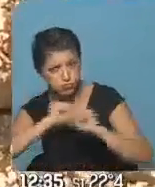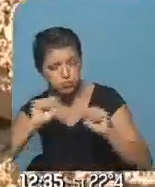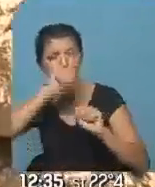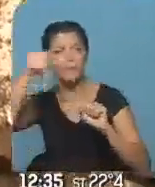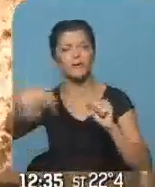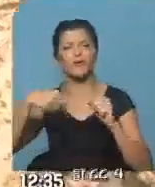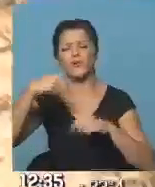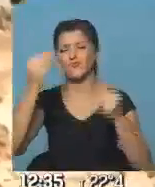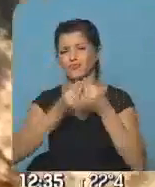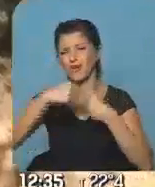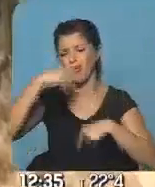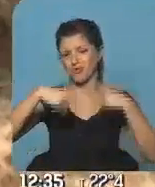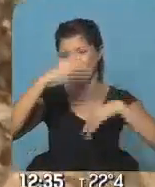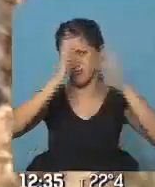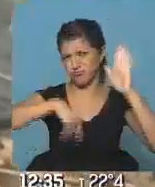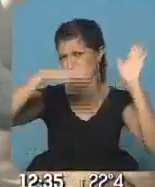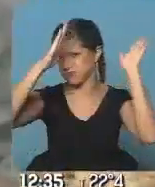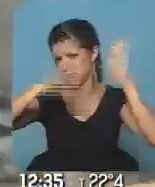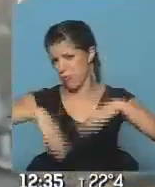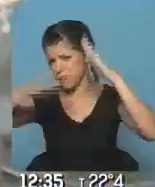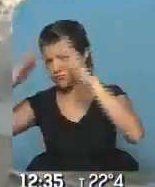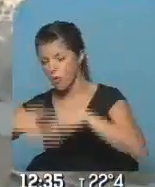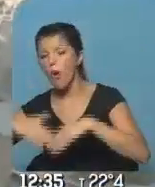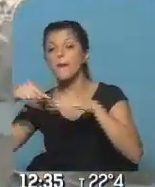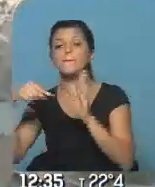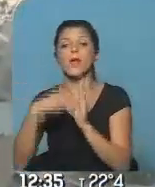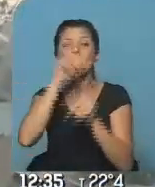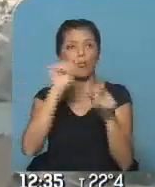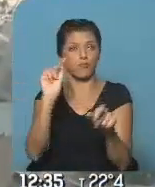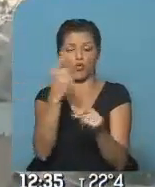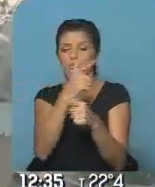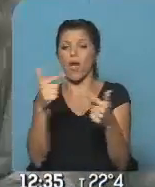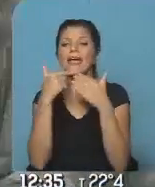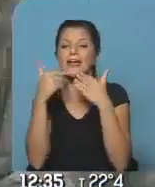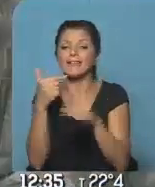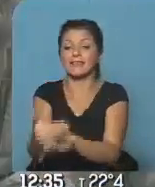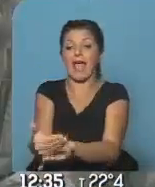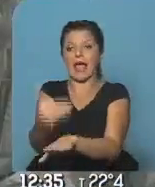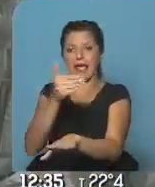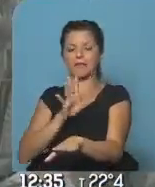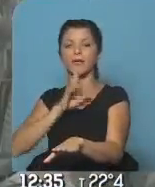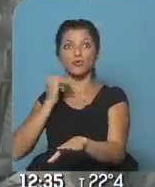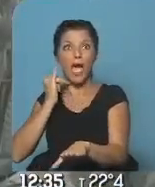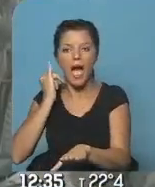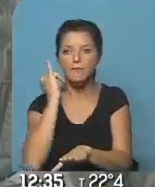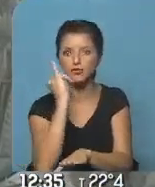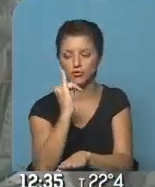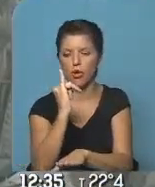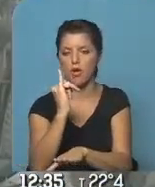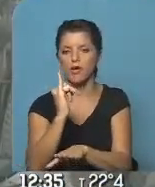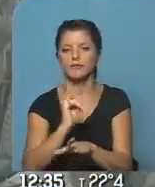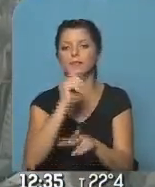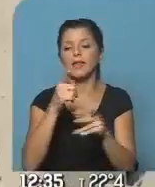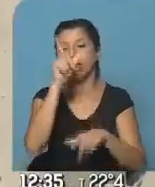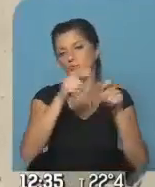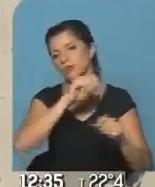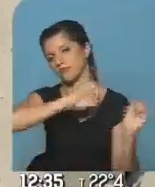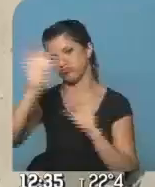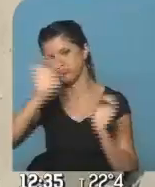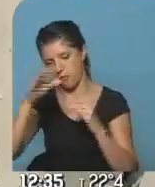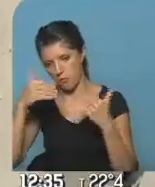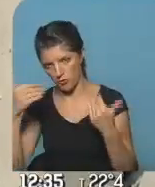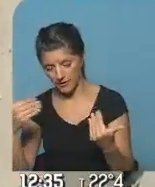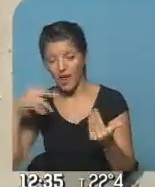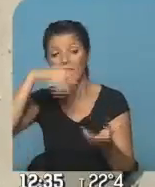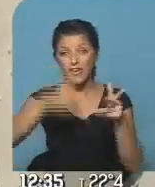ya que las instalaciones habían sido evacuadas gracias a una alerta temprana de los rusos y que se trataba solo de laboratorios de